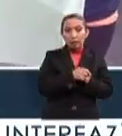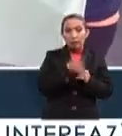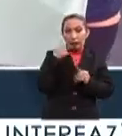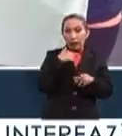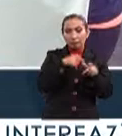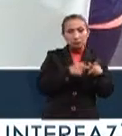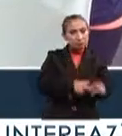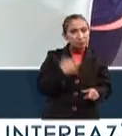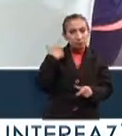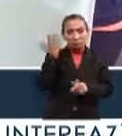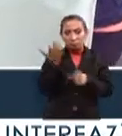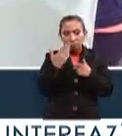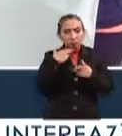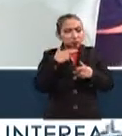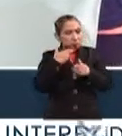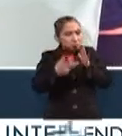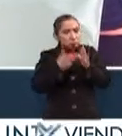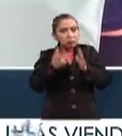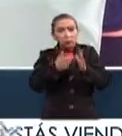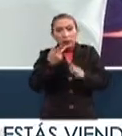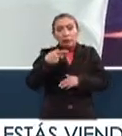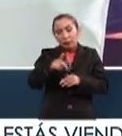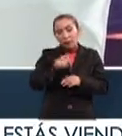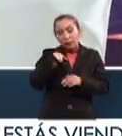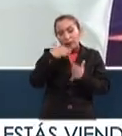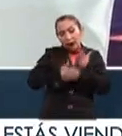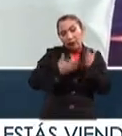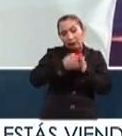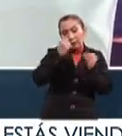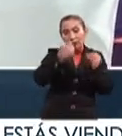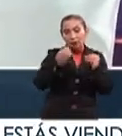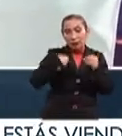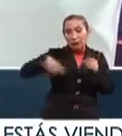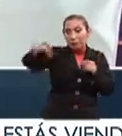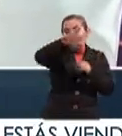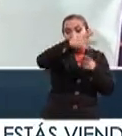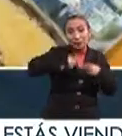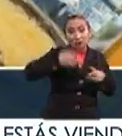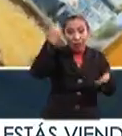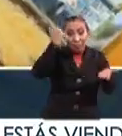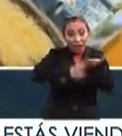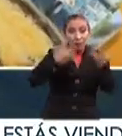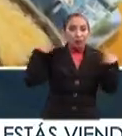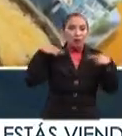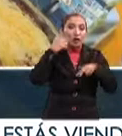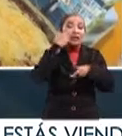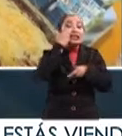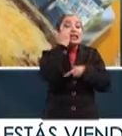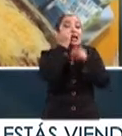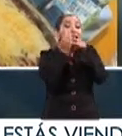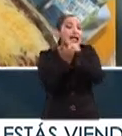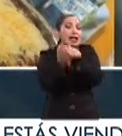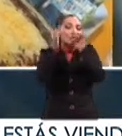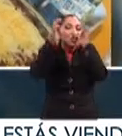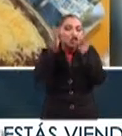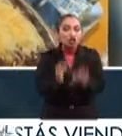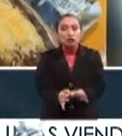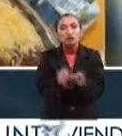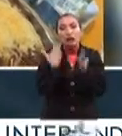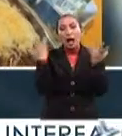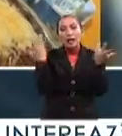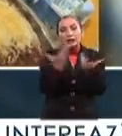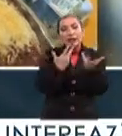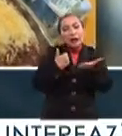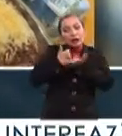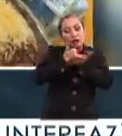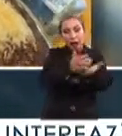para seguir aplicándolo, nada más que sí nos hace falta mucha gente en el magisterio que quiera crear